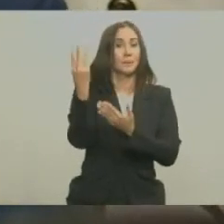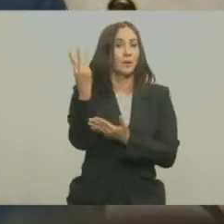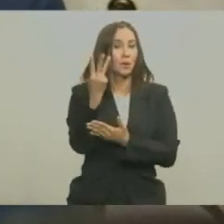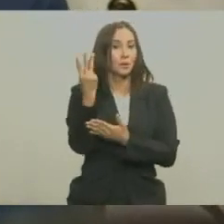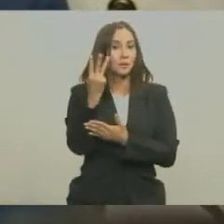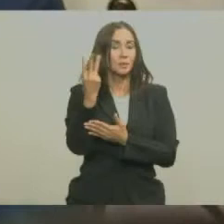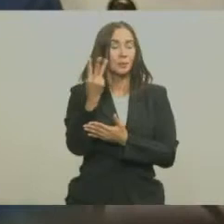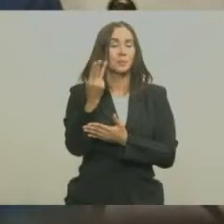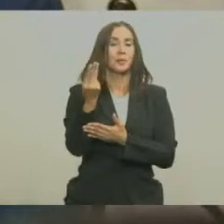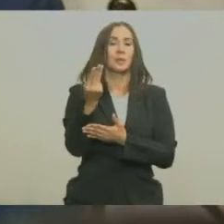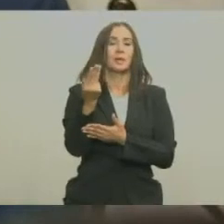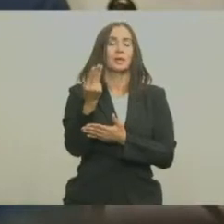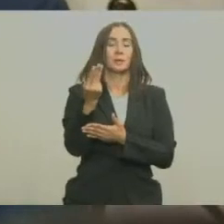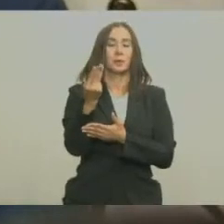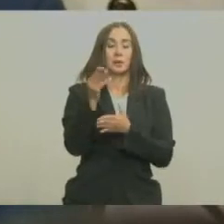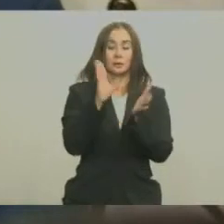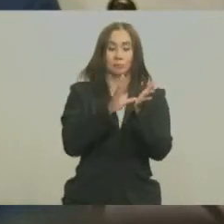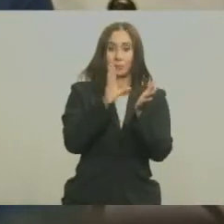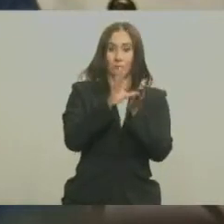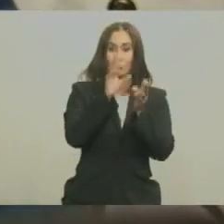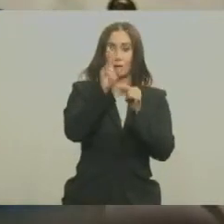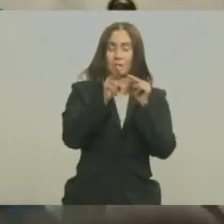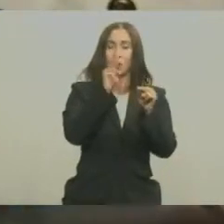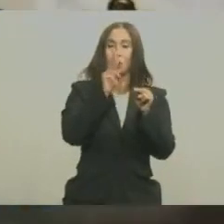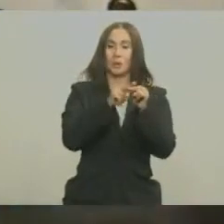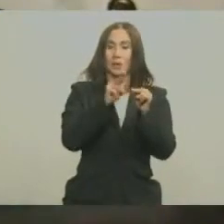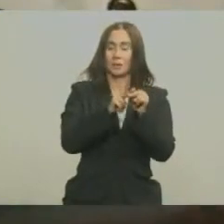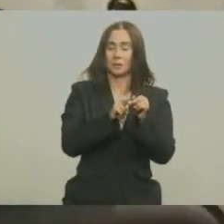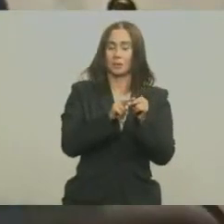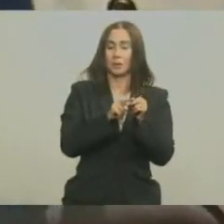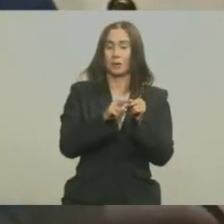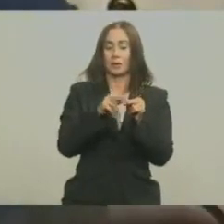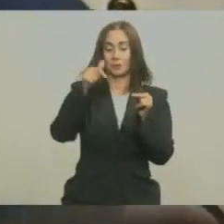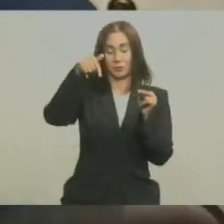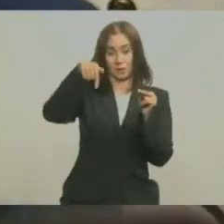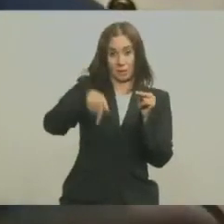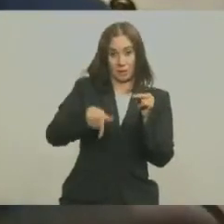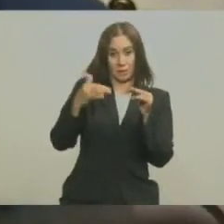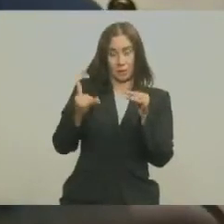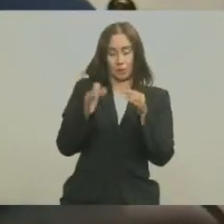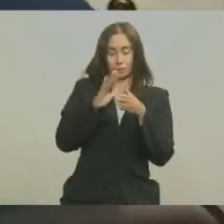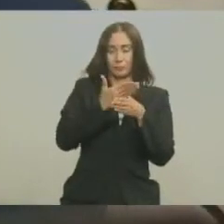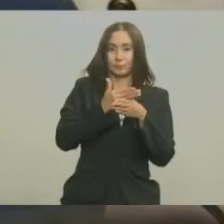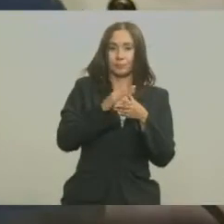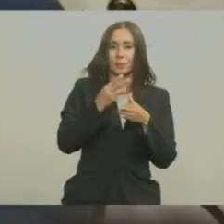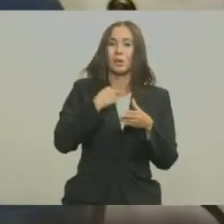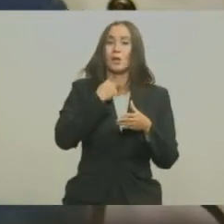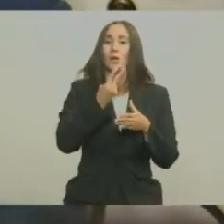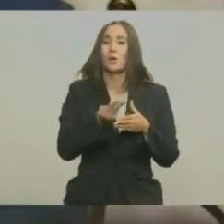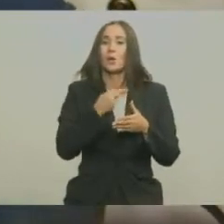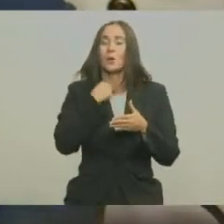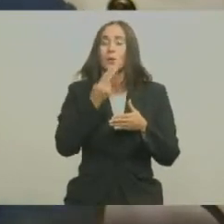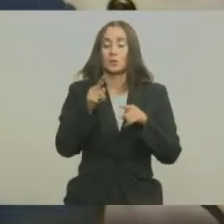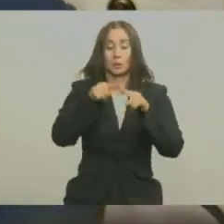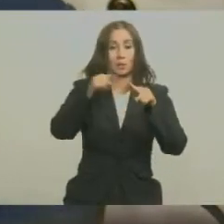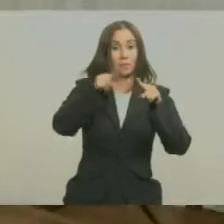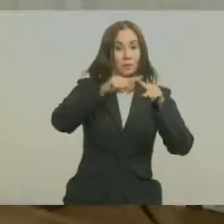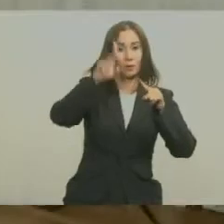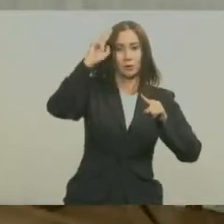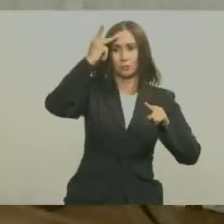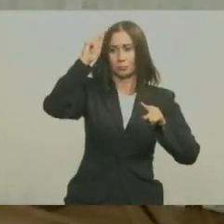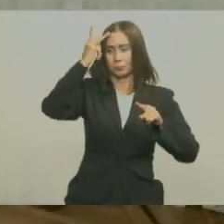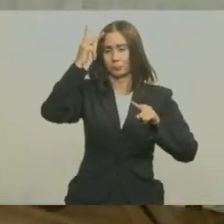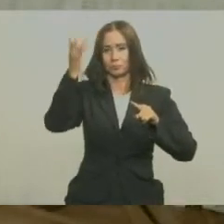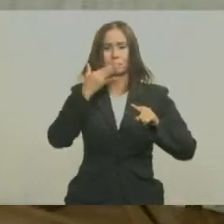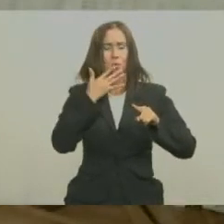el próximo miércoles que tenemos sesión, la participación aquí de los voceros de las diferentes